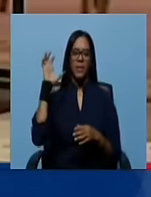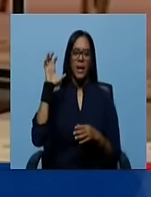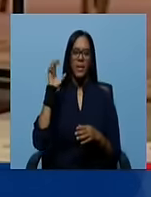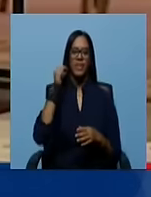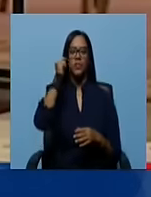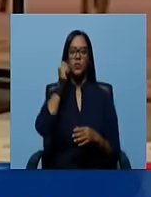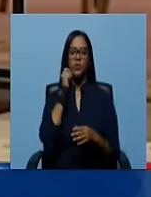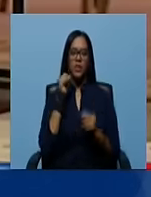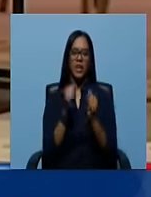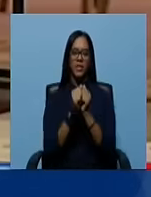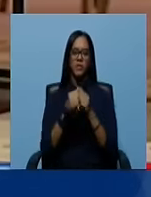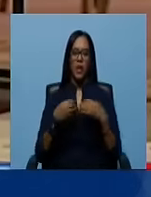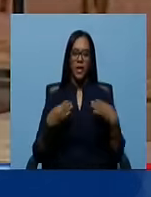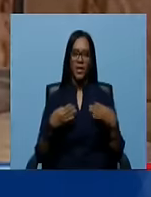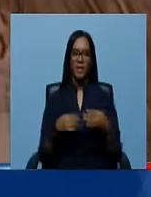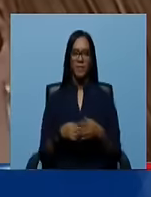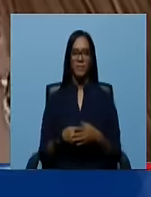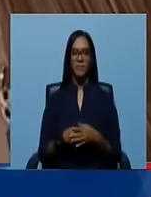Sucre, en Suátegui.